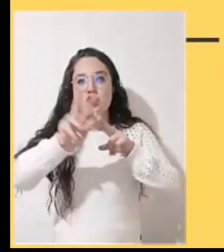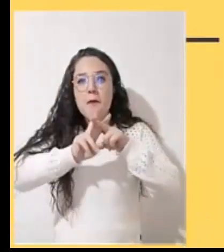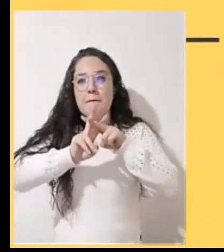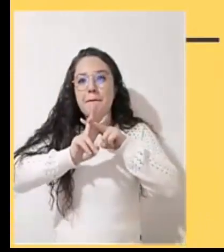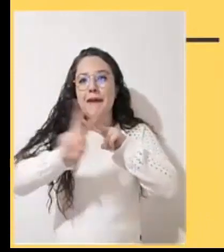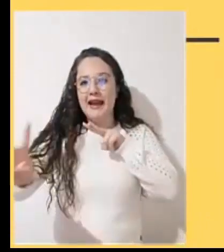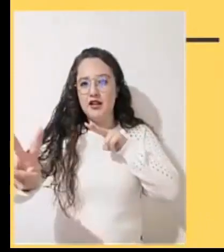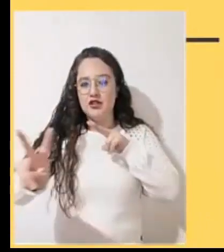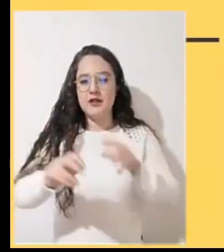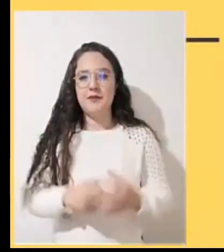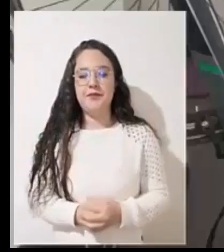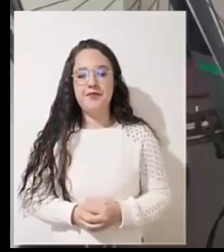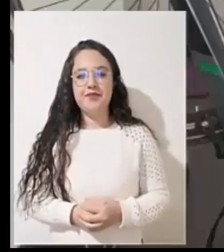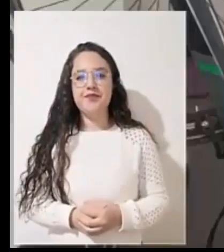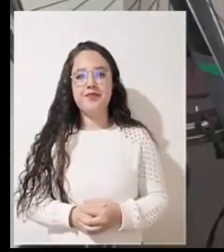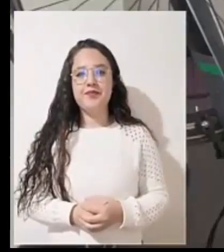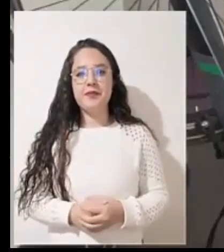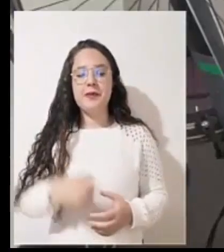Bienvenidos.